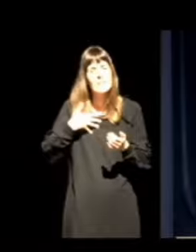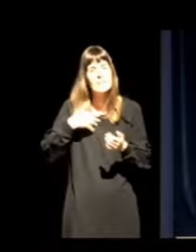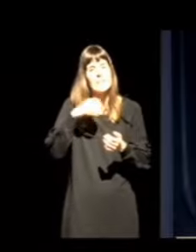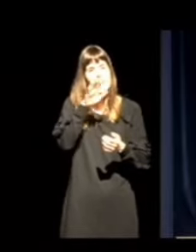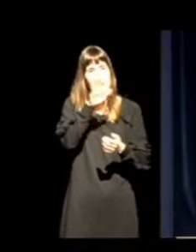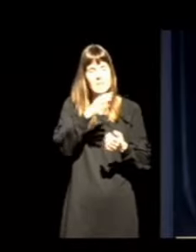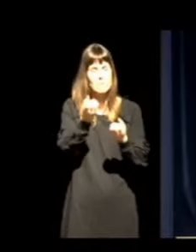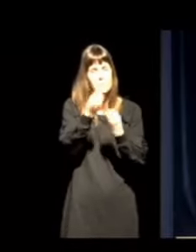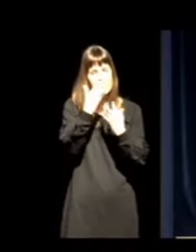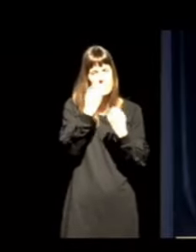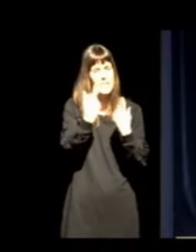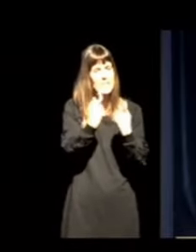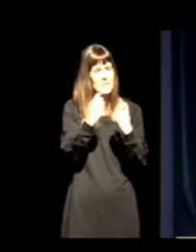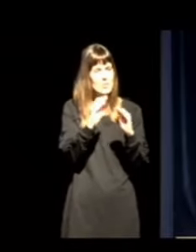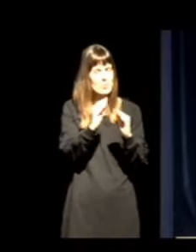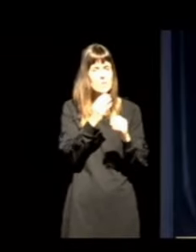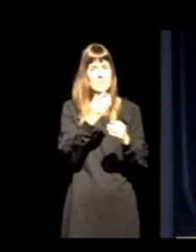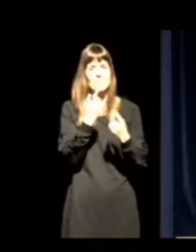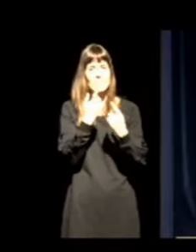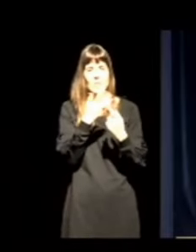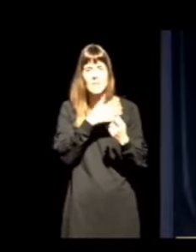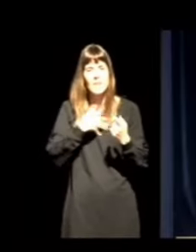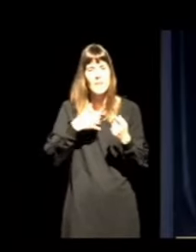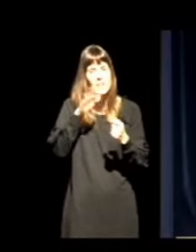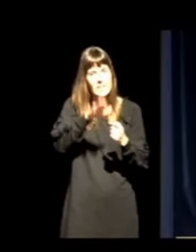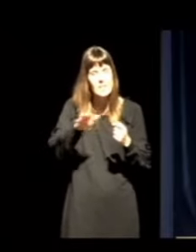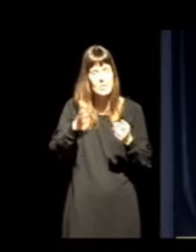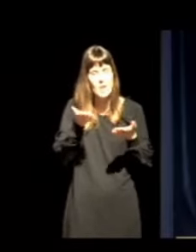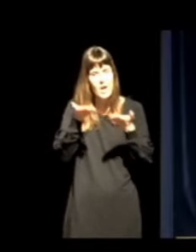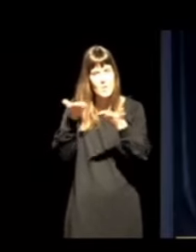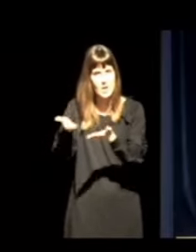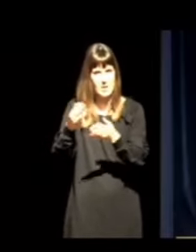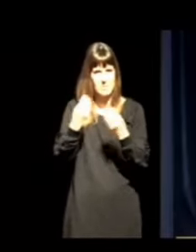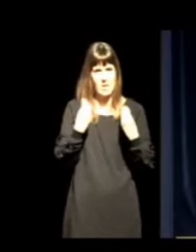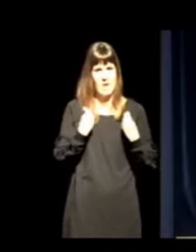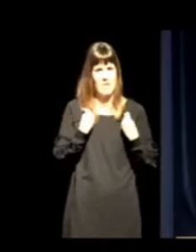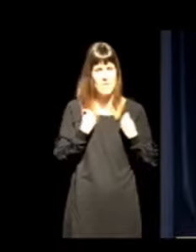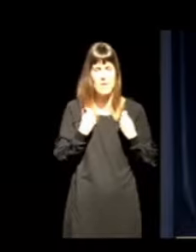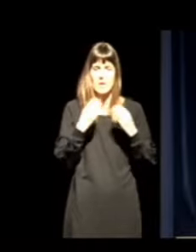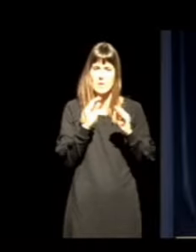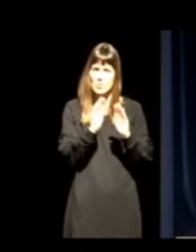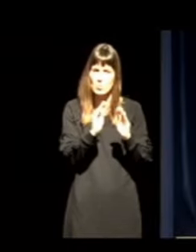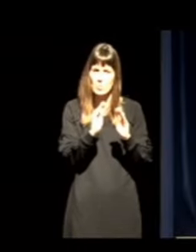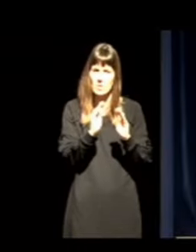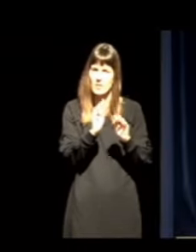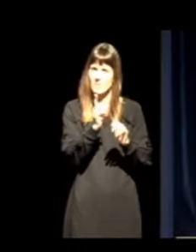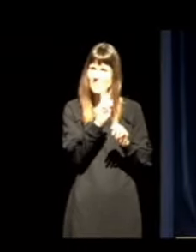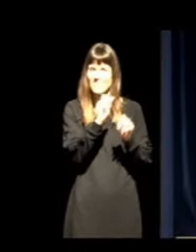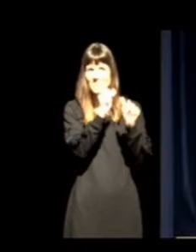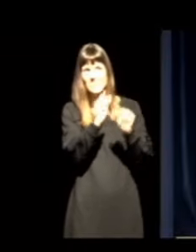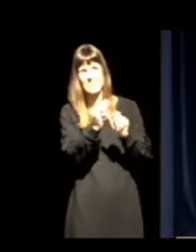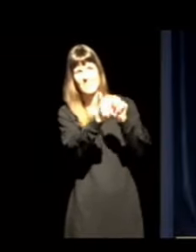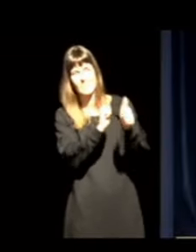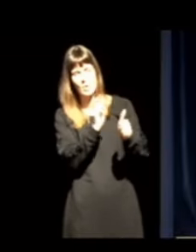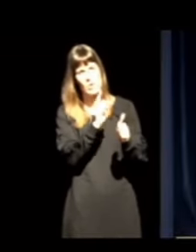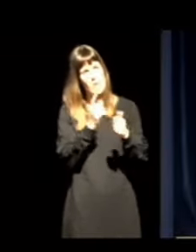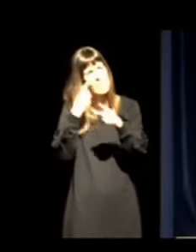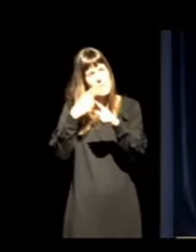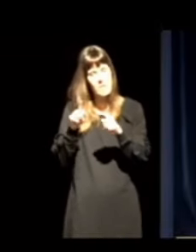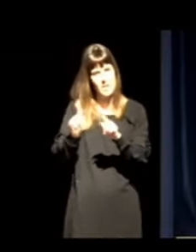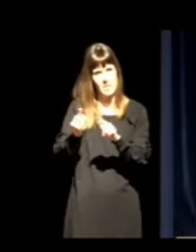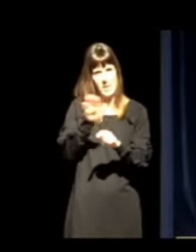niños y las niñas para que no viviesen como ellas, un proyecto de amor, aunque ellas no lo decían así. Y nos contaron que ellas